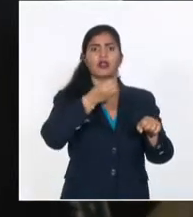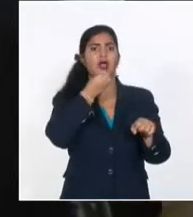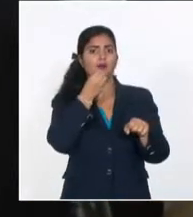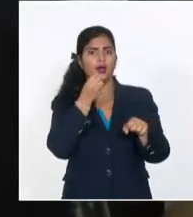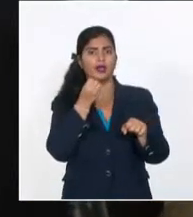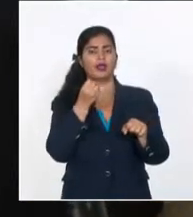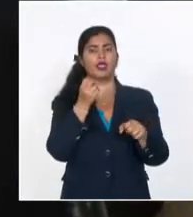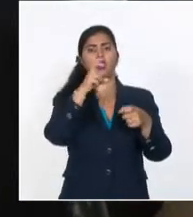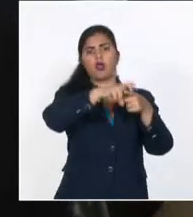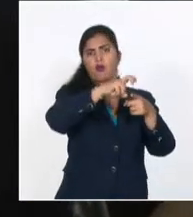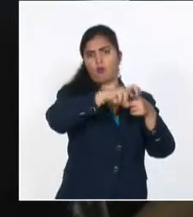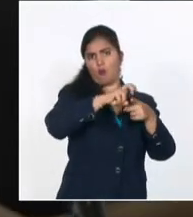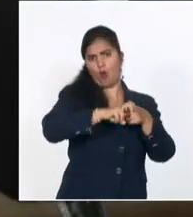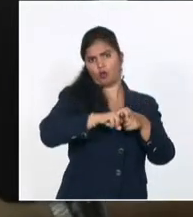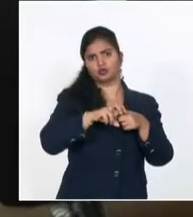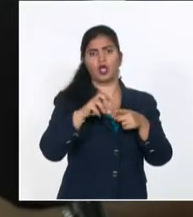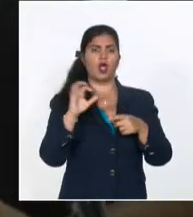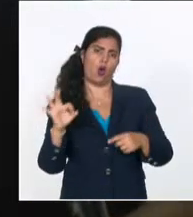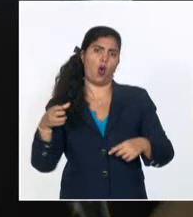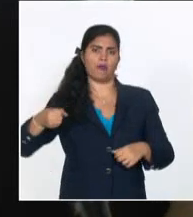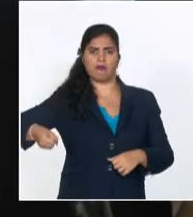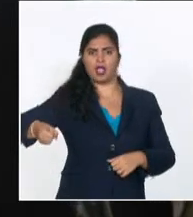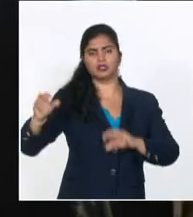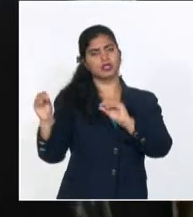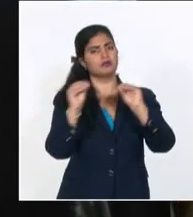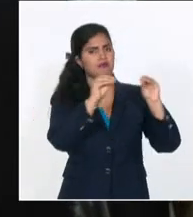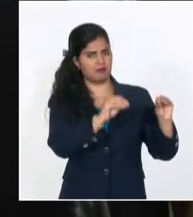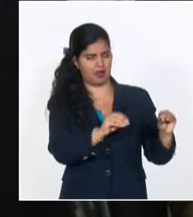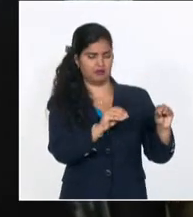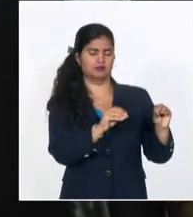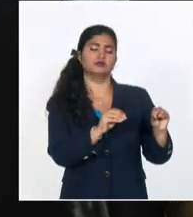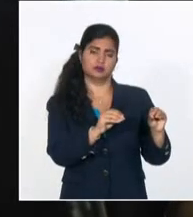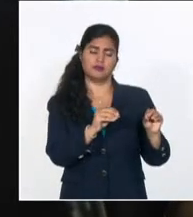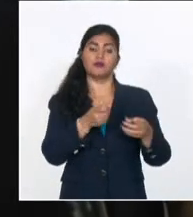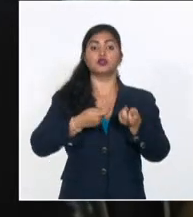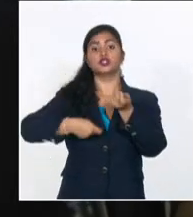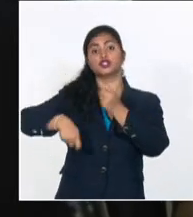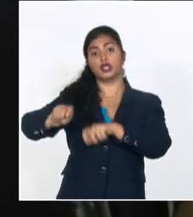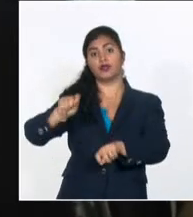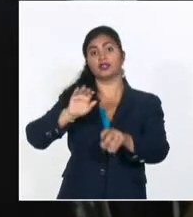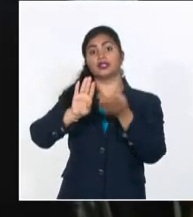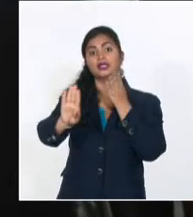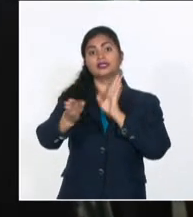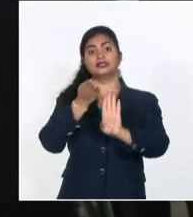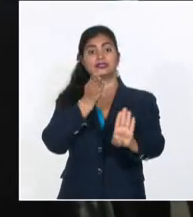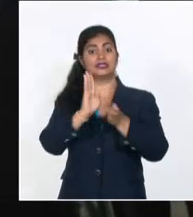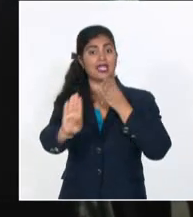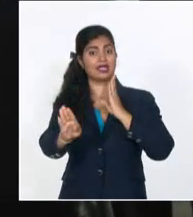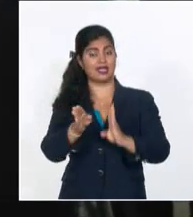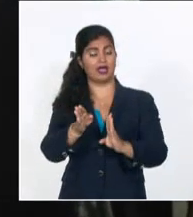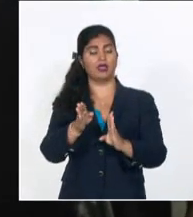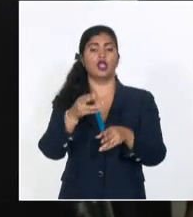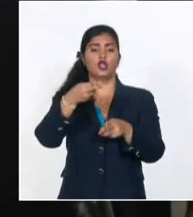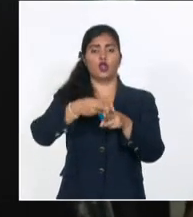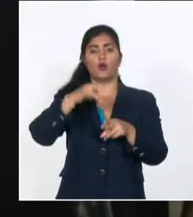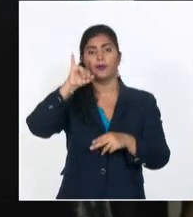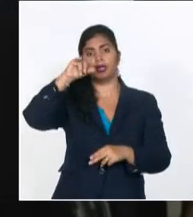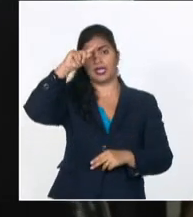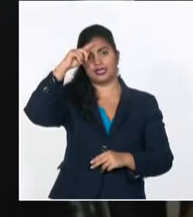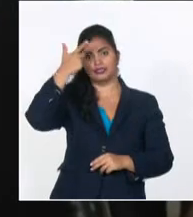el tema de la transportación de pasajeros. Esto es un vehículo que se está vendiendo ahora mismo en la tienda Isla Grande, que es un marketplace, donde tiene un